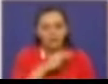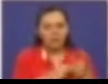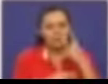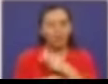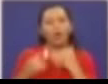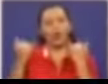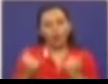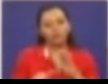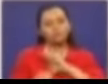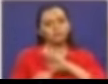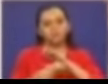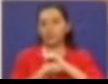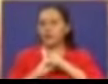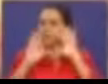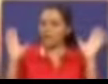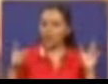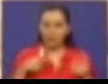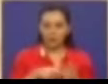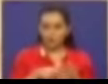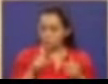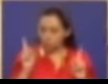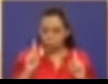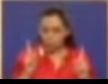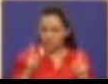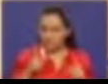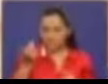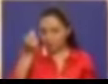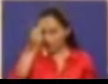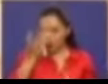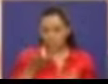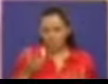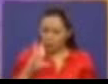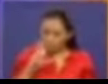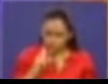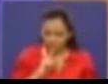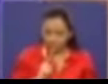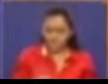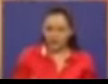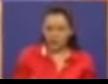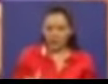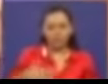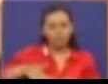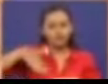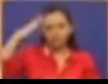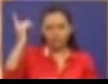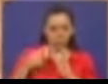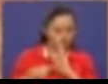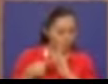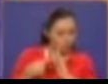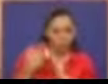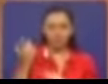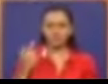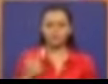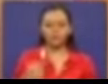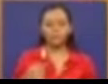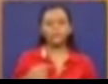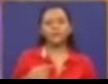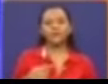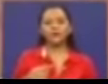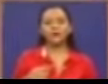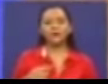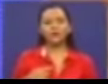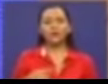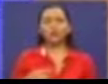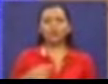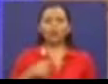comunicación, los pseudoanalistas y los opositores de siempre. No es cierto que tenemos altos impuestos, no es cierto que